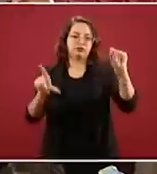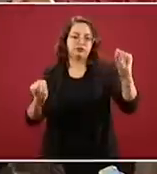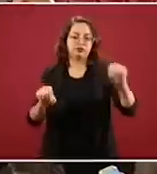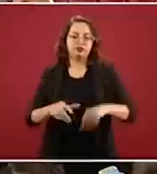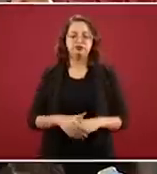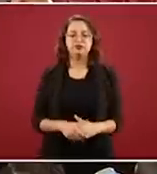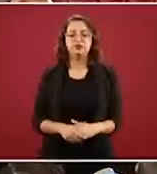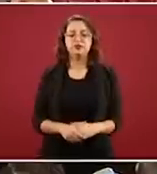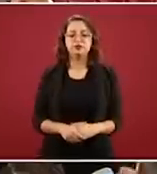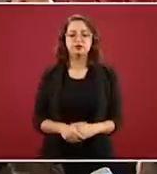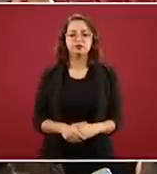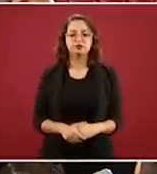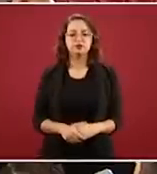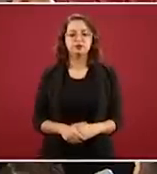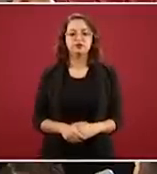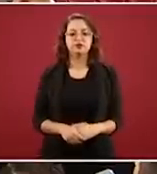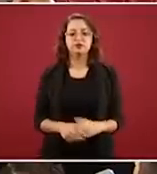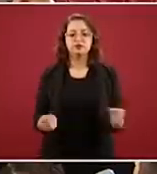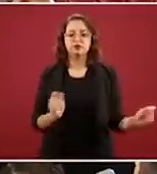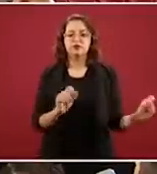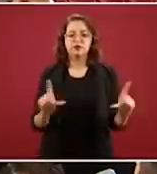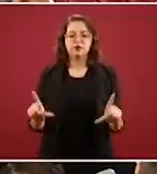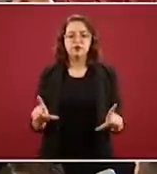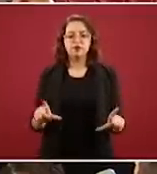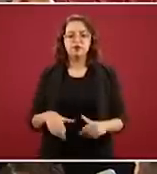Mexicana. Adelante.